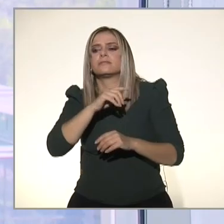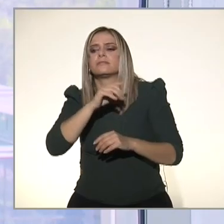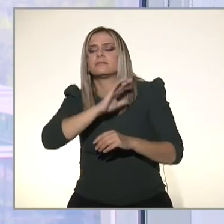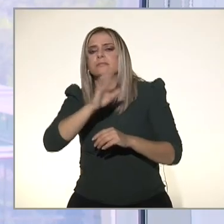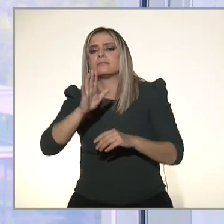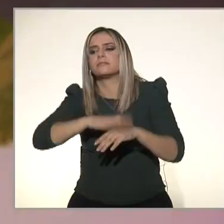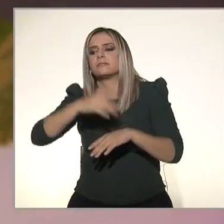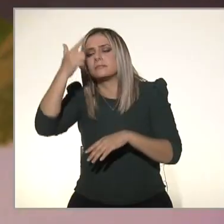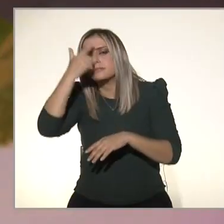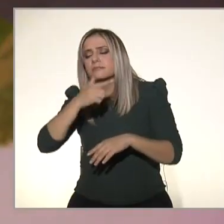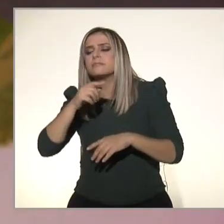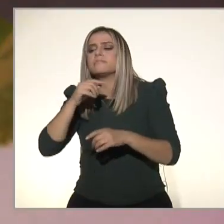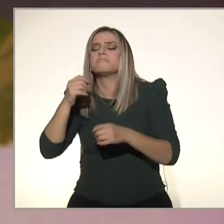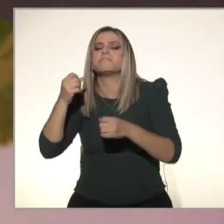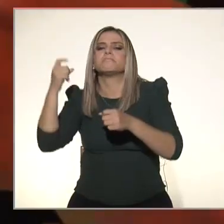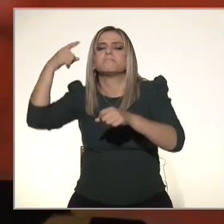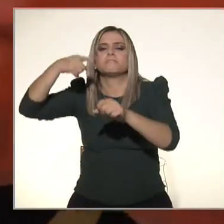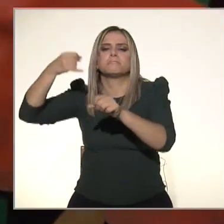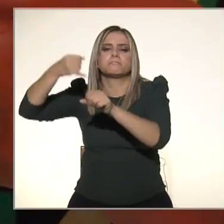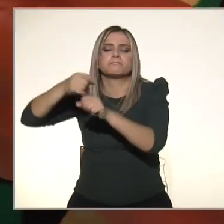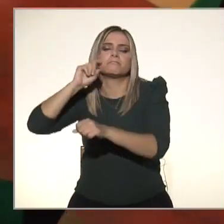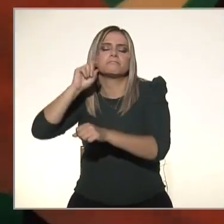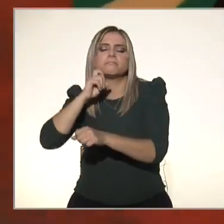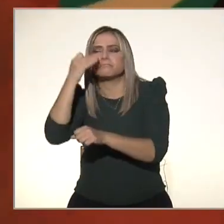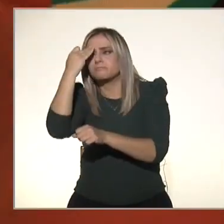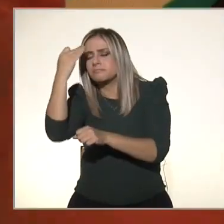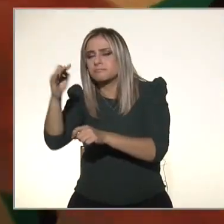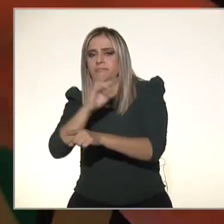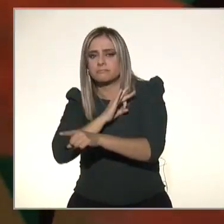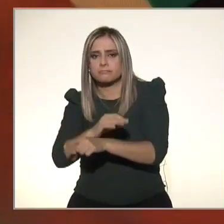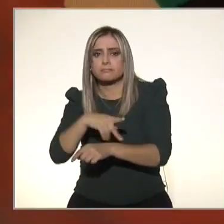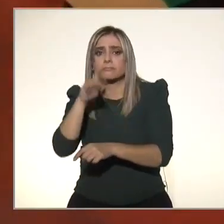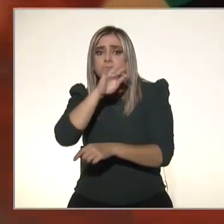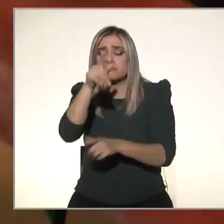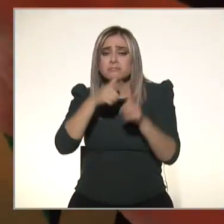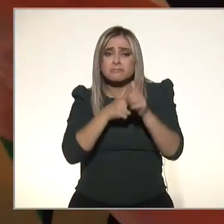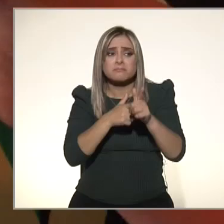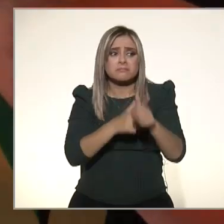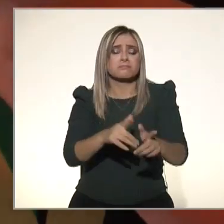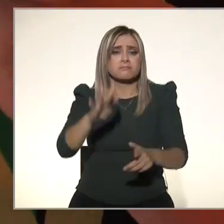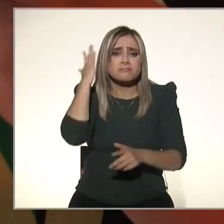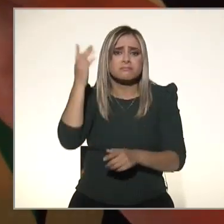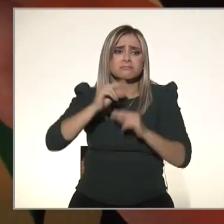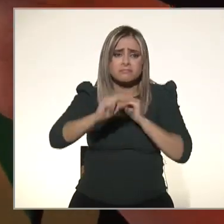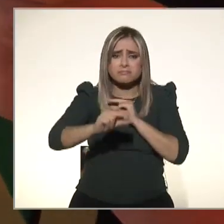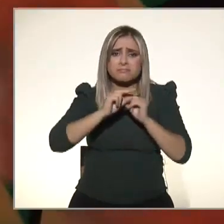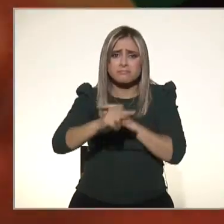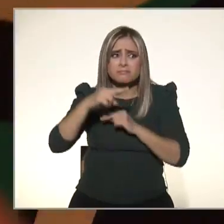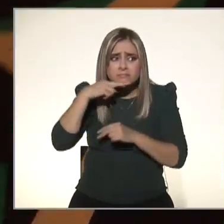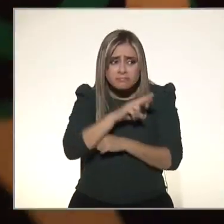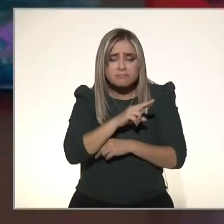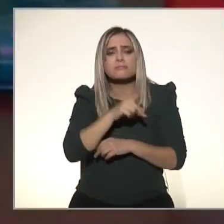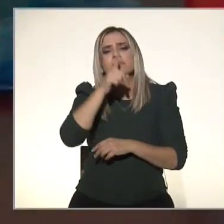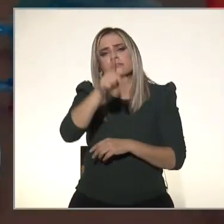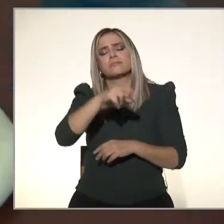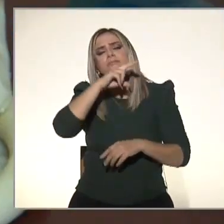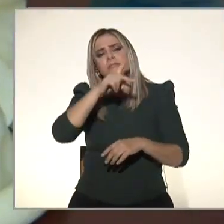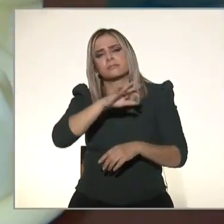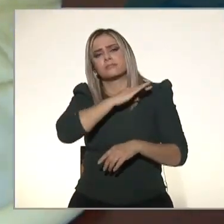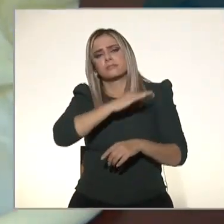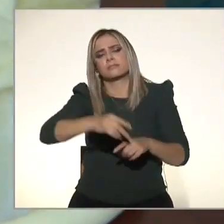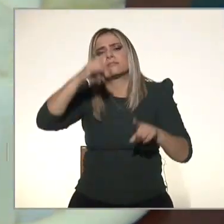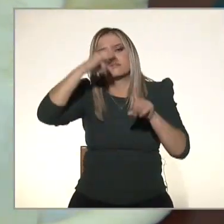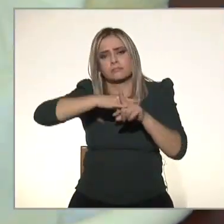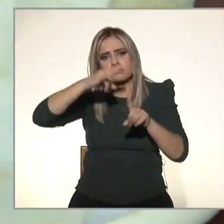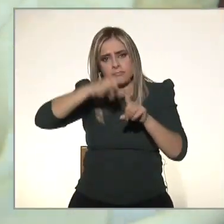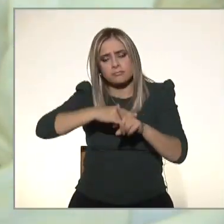Segundo, si a pesar de esto sigue continuando con la eyaculación precoz, puede utilizar un preservativo o condón, que eso disminuye el contacto con